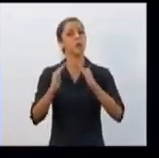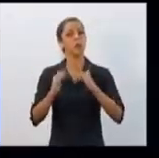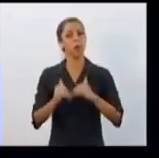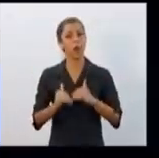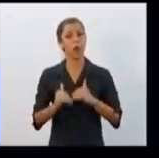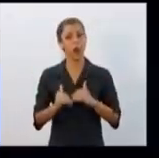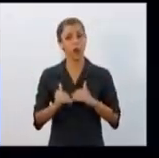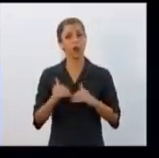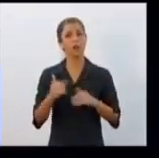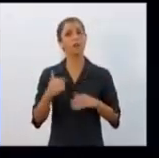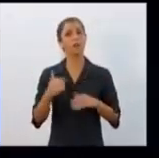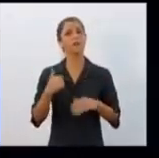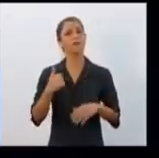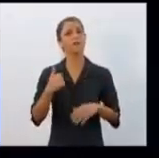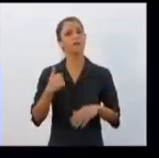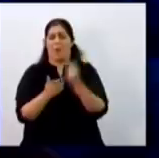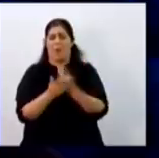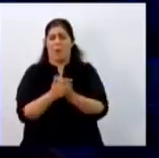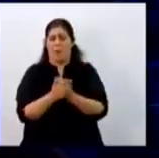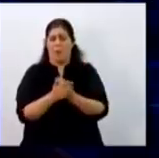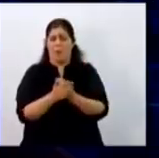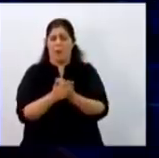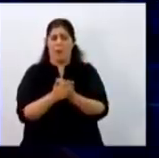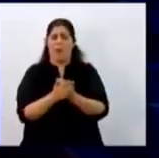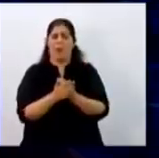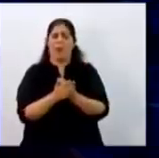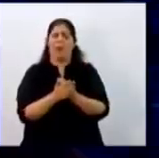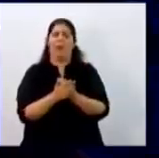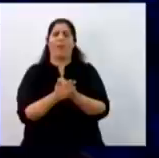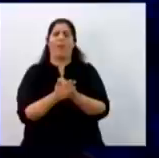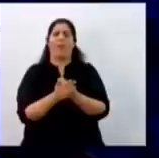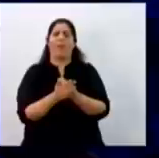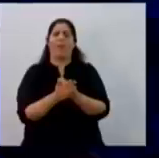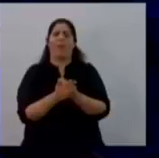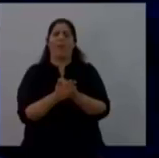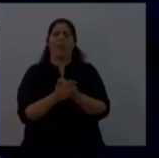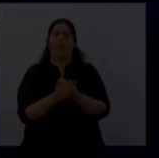emoción. I believe I can fly. I believe...